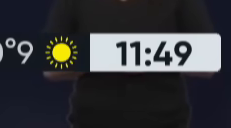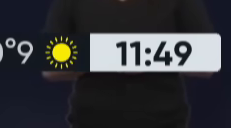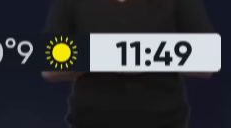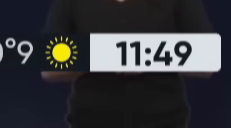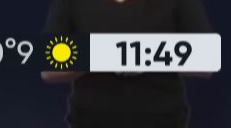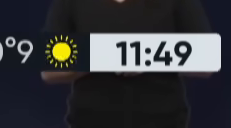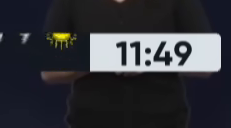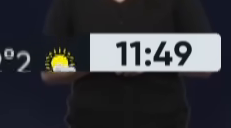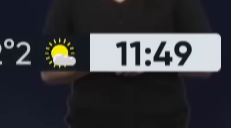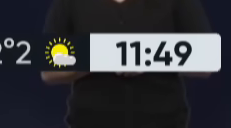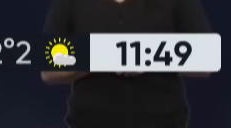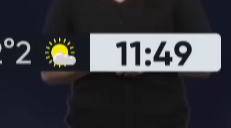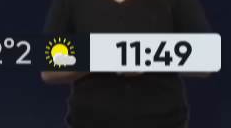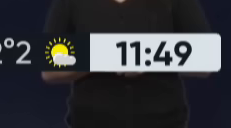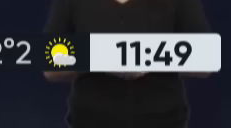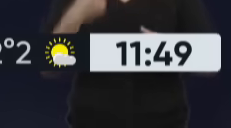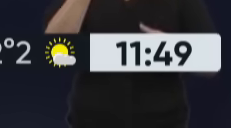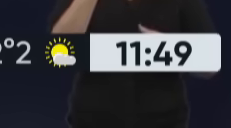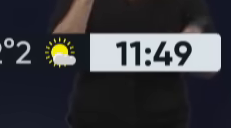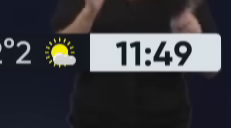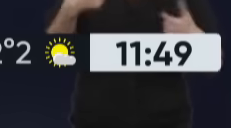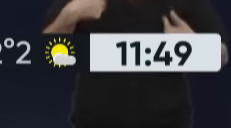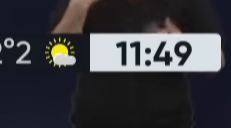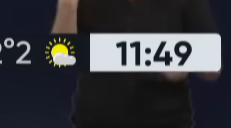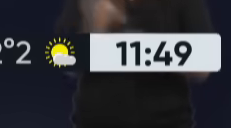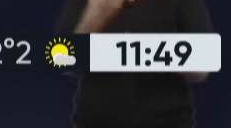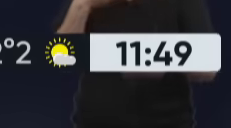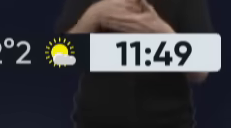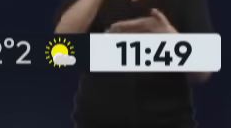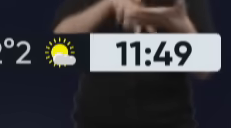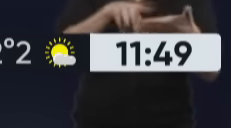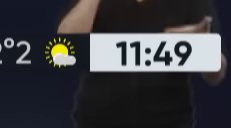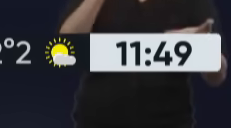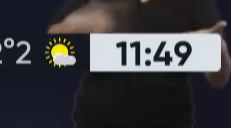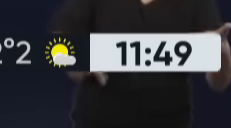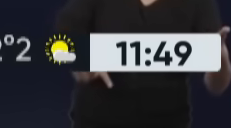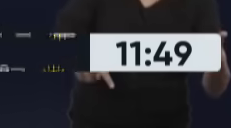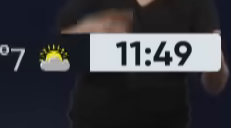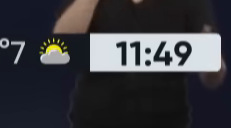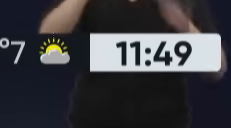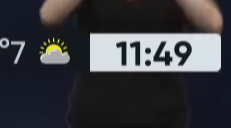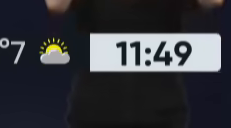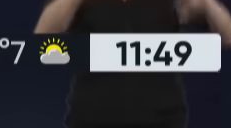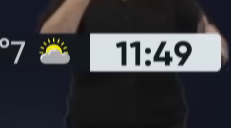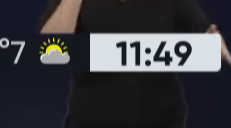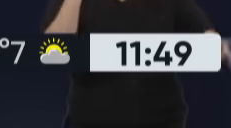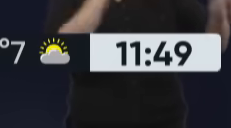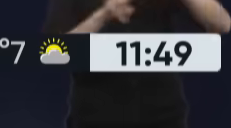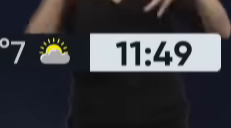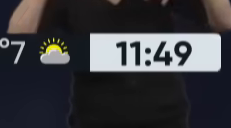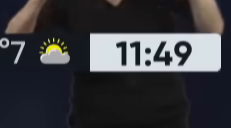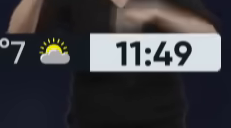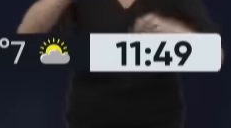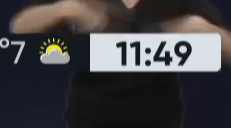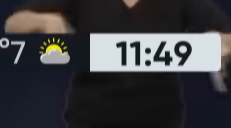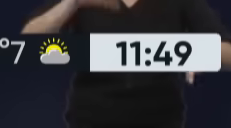yo no tengo acceso a esa información, o sea que no te lo podría ni detallar, ni delinear, ni darte los títulos, ni sé lo que